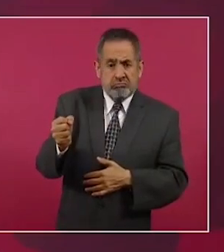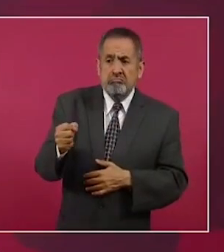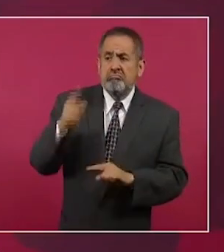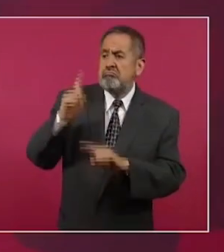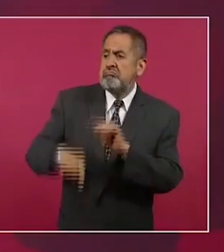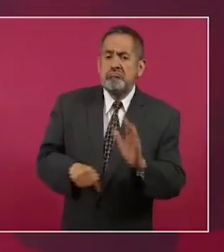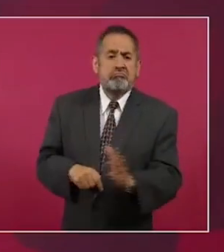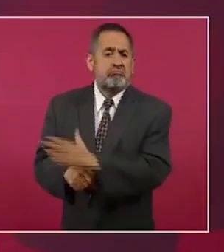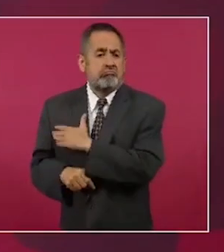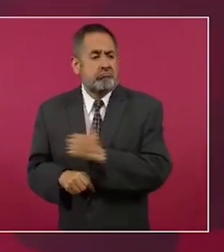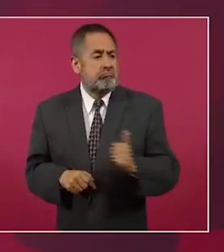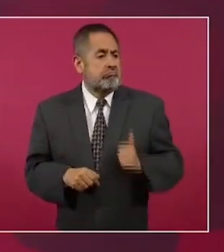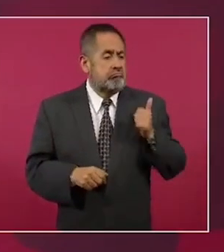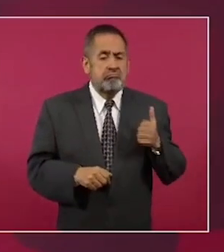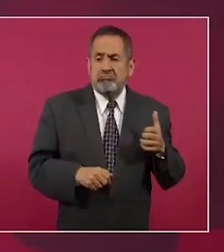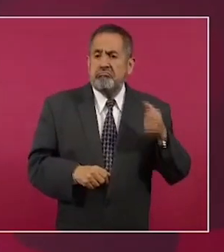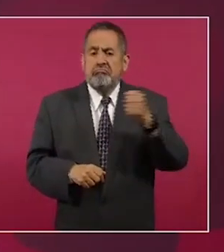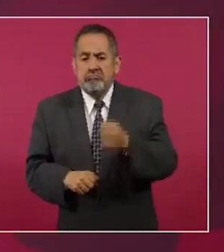constituido,